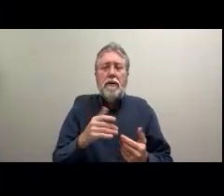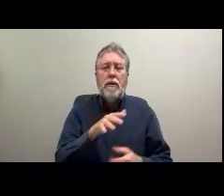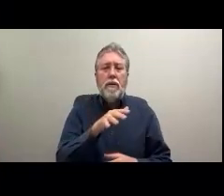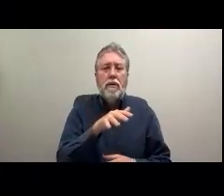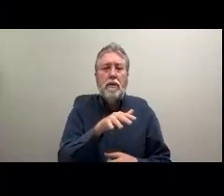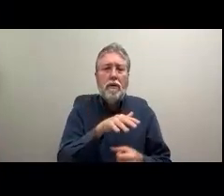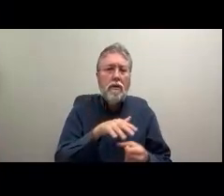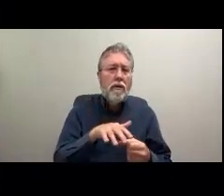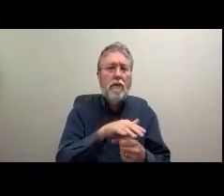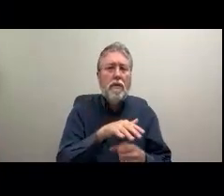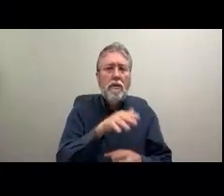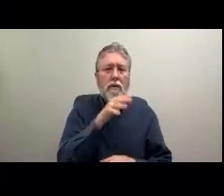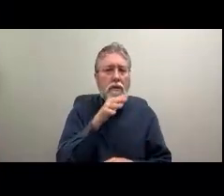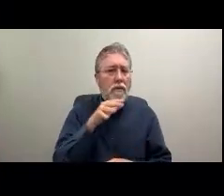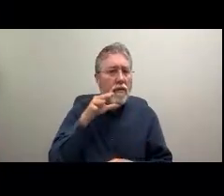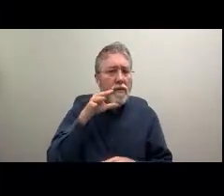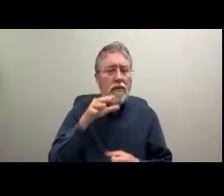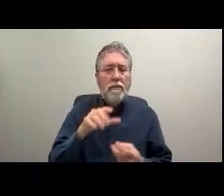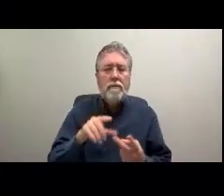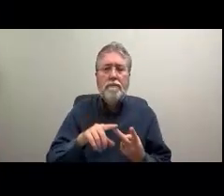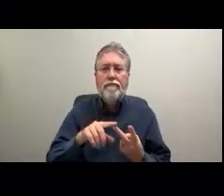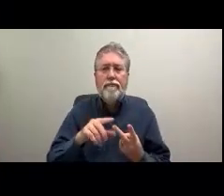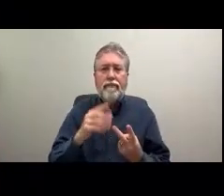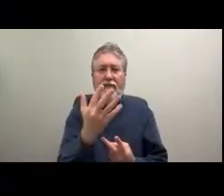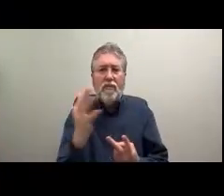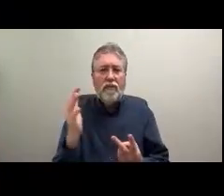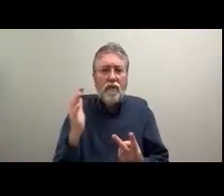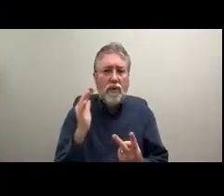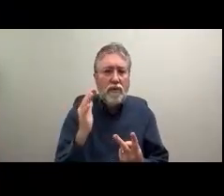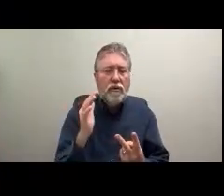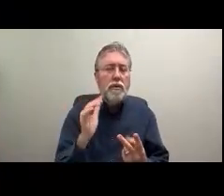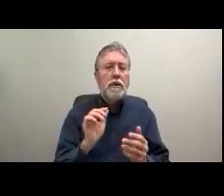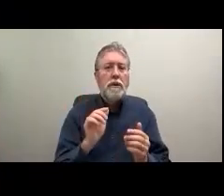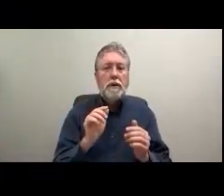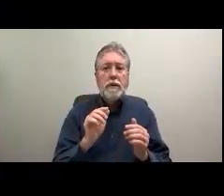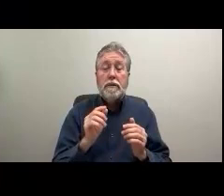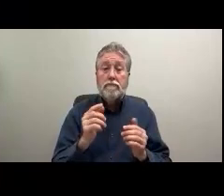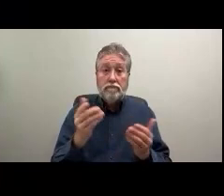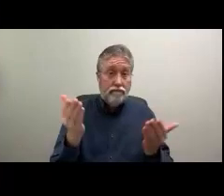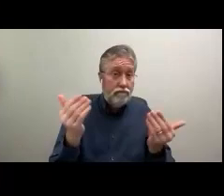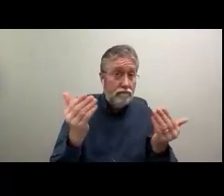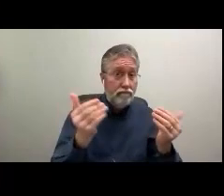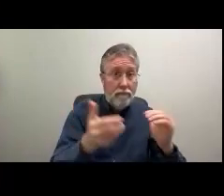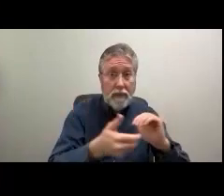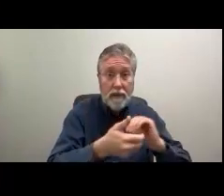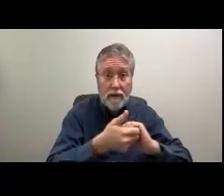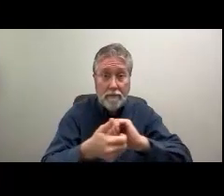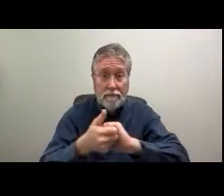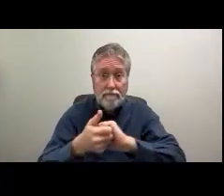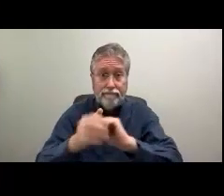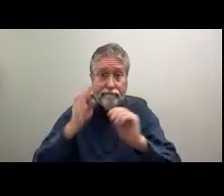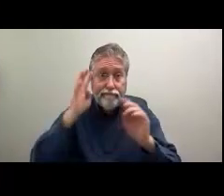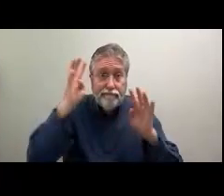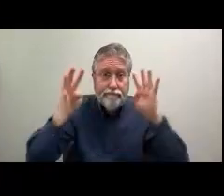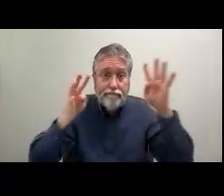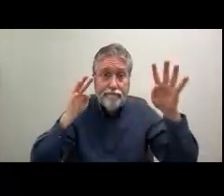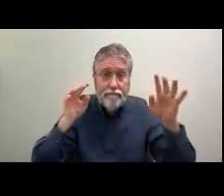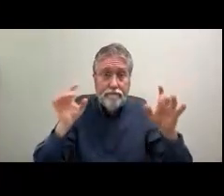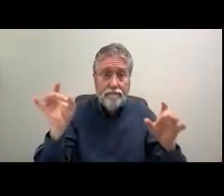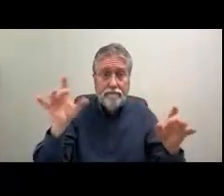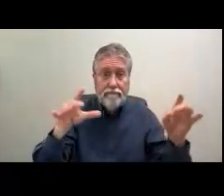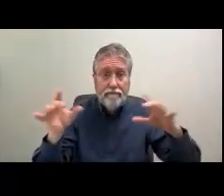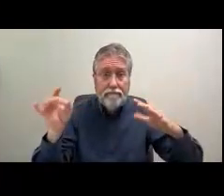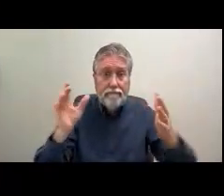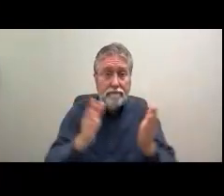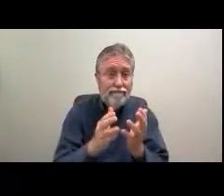locales. Pero definitivamente estamos emocionados por ver qué tipo de colaboraciones e ideas que otros científicos al usar este